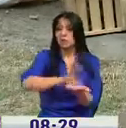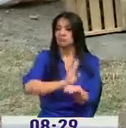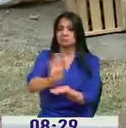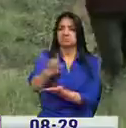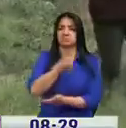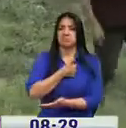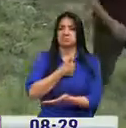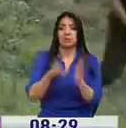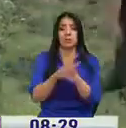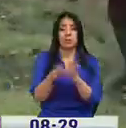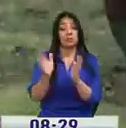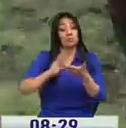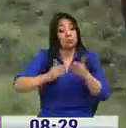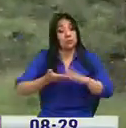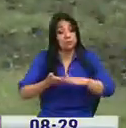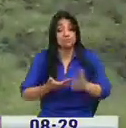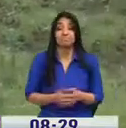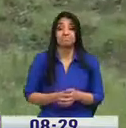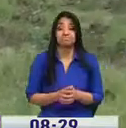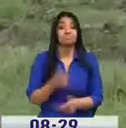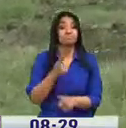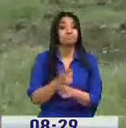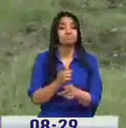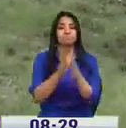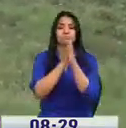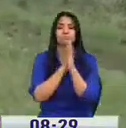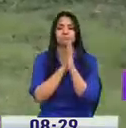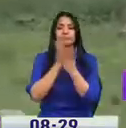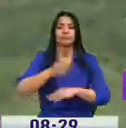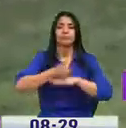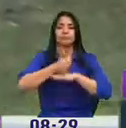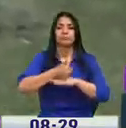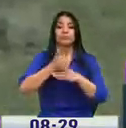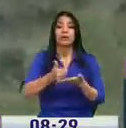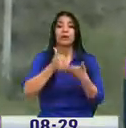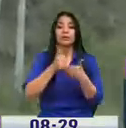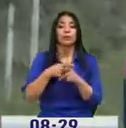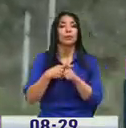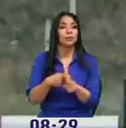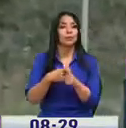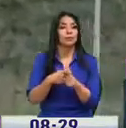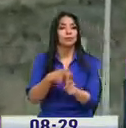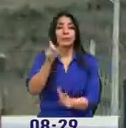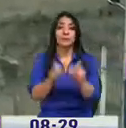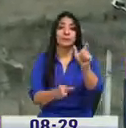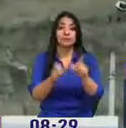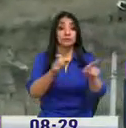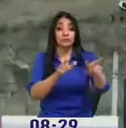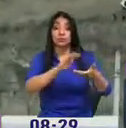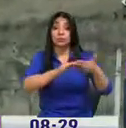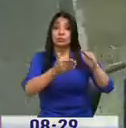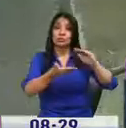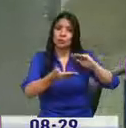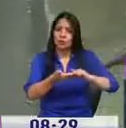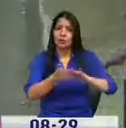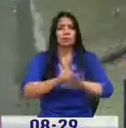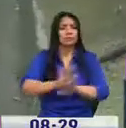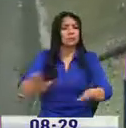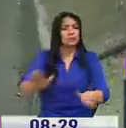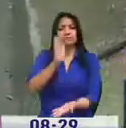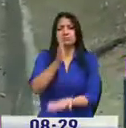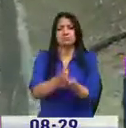de la comunidad. Ante estos hechos solicitan ayuda urgente a las autoridades para que las personas de esa comunidad les dejen